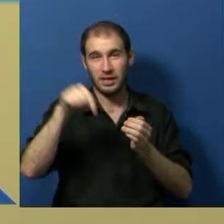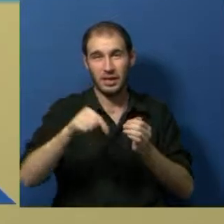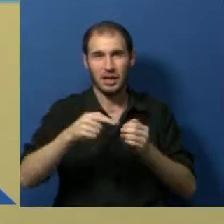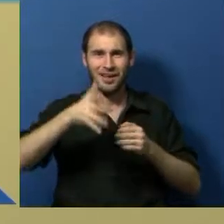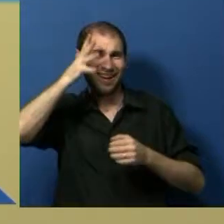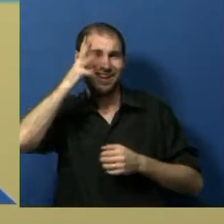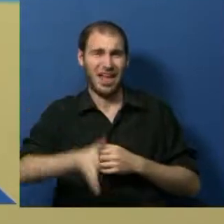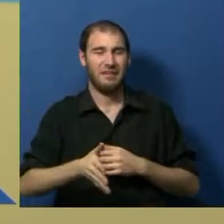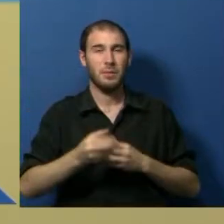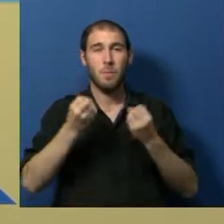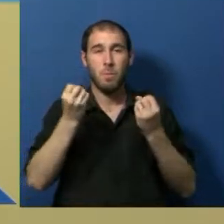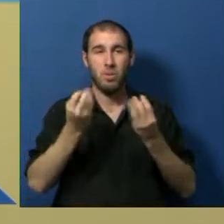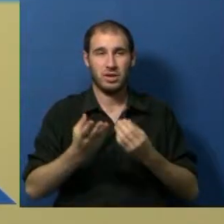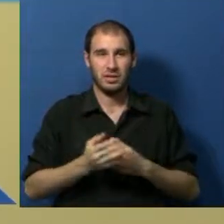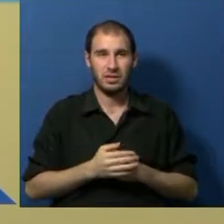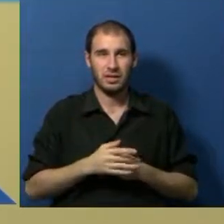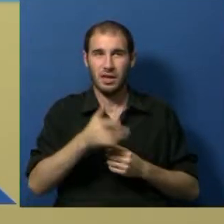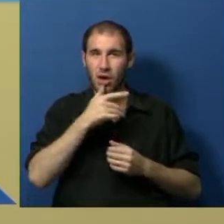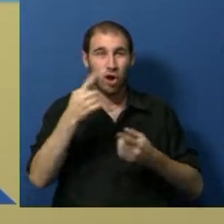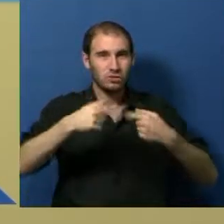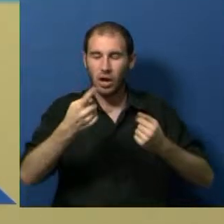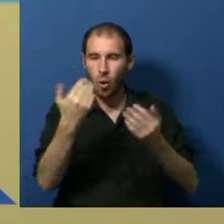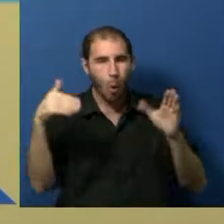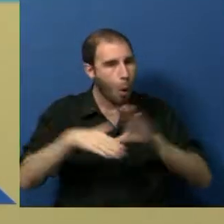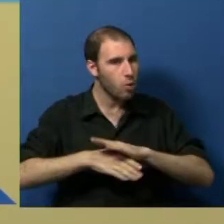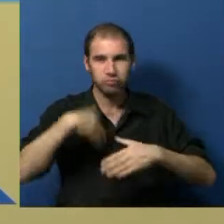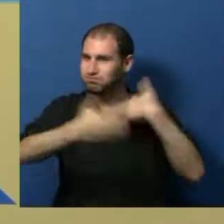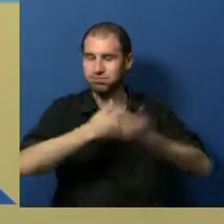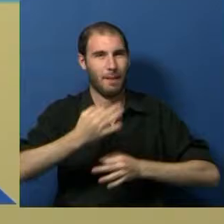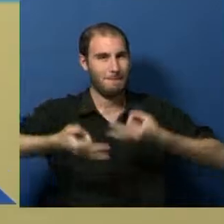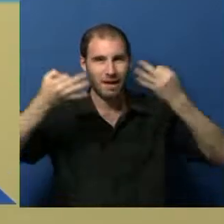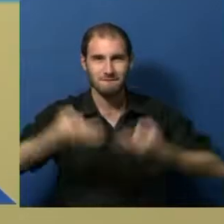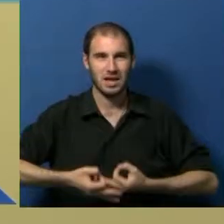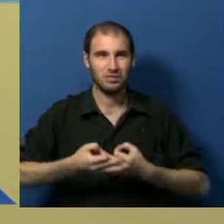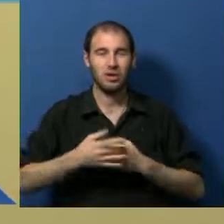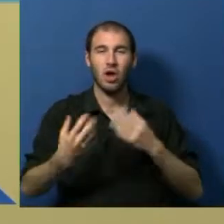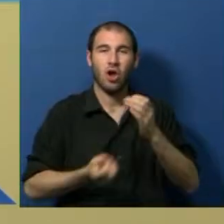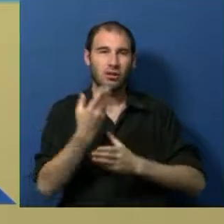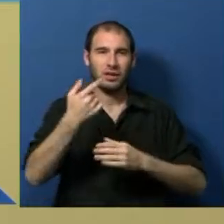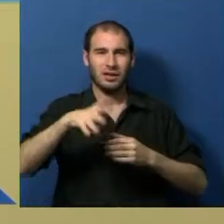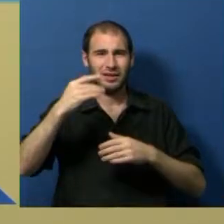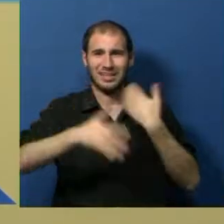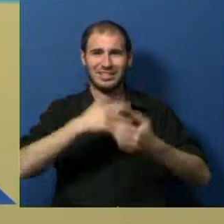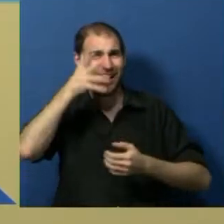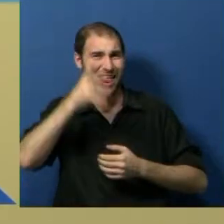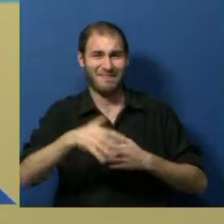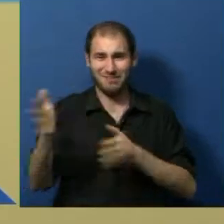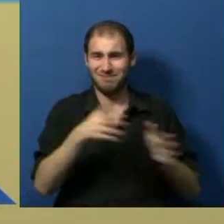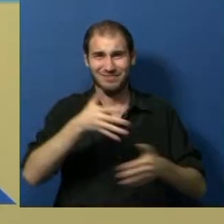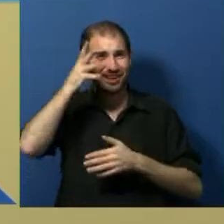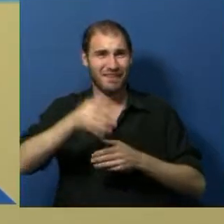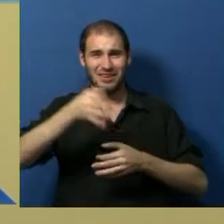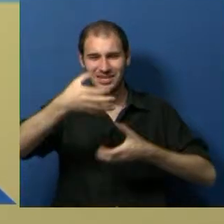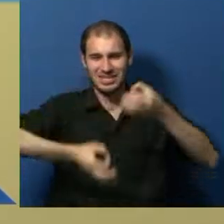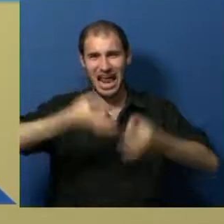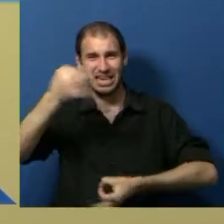características severas, uh-huh, porque tienen el combustible necesario las tormentas para desarrollar y generar fenómenos de ráfagas severas, granizo